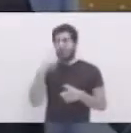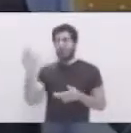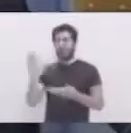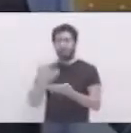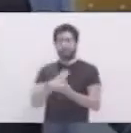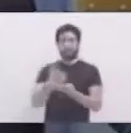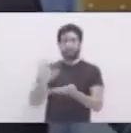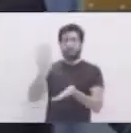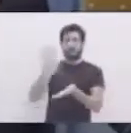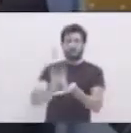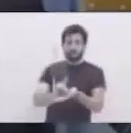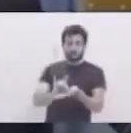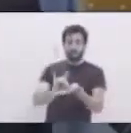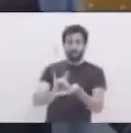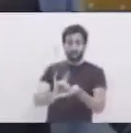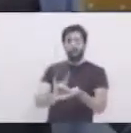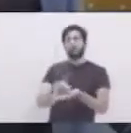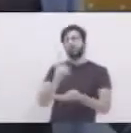de abajo a cada rectángulo.